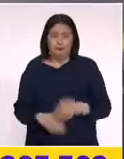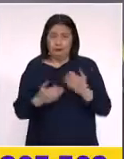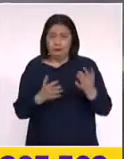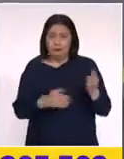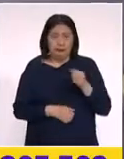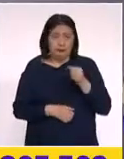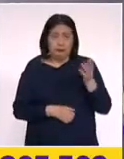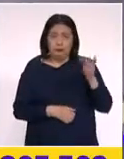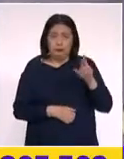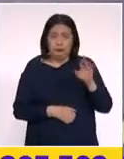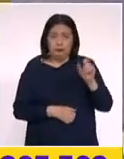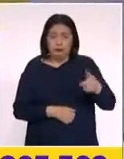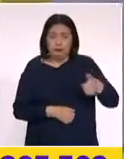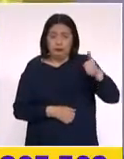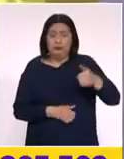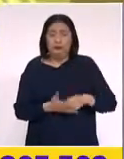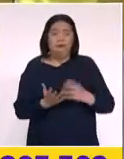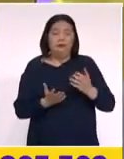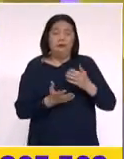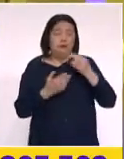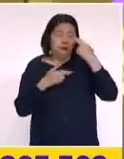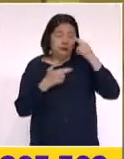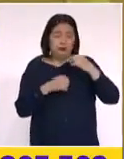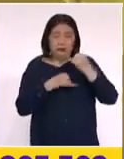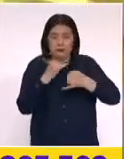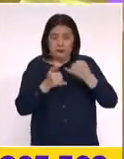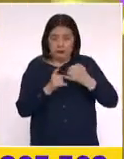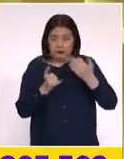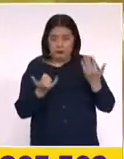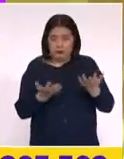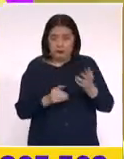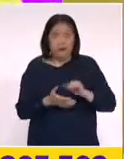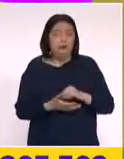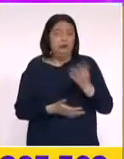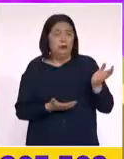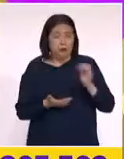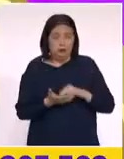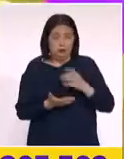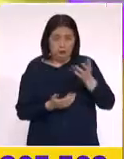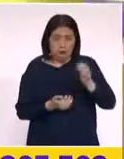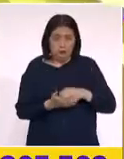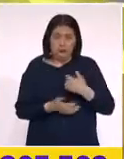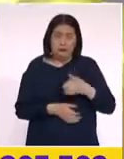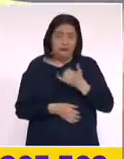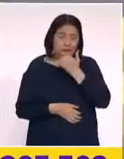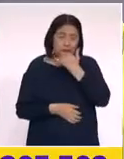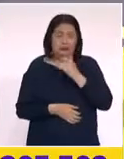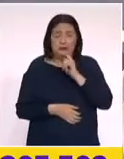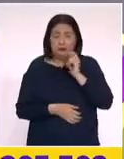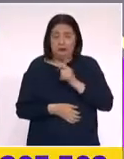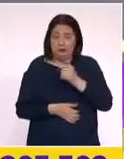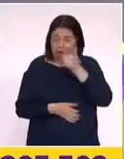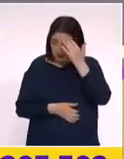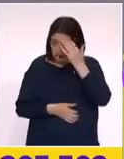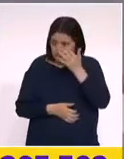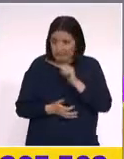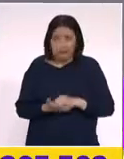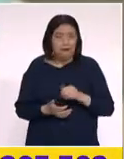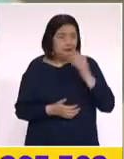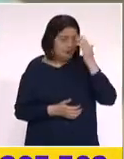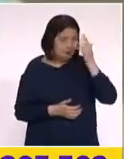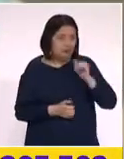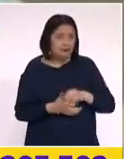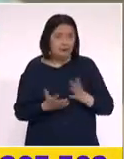Aquí estamos con Rolando Escaró, jefe de la sección internacional de Latina Noticias, nuevamente con la situación en Ucrania. ¿Cómo estás, Rolando? ¿Cómo estás,